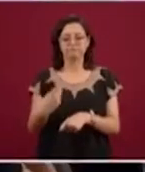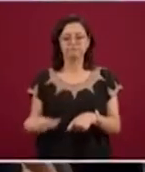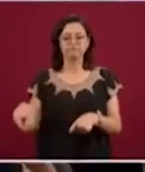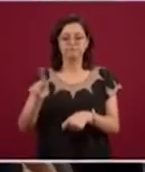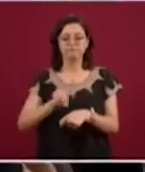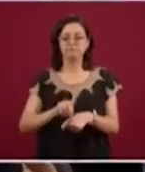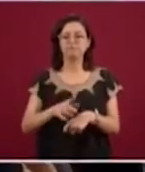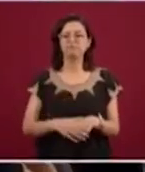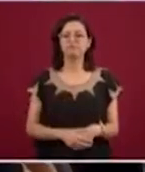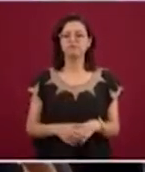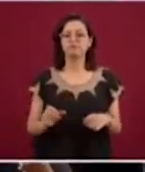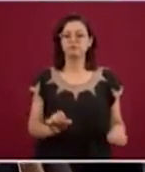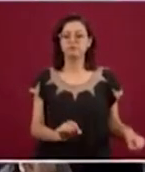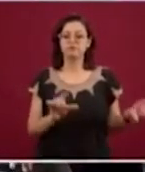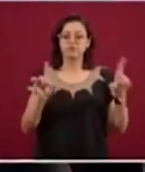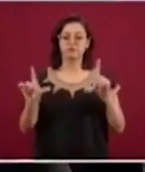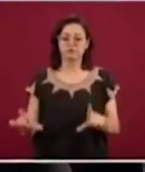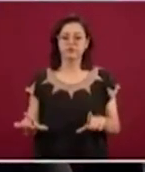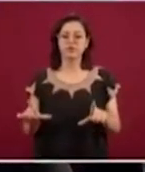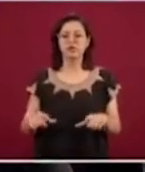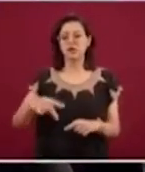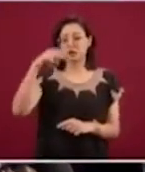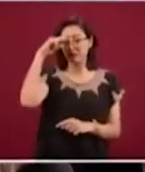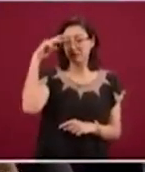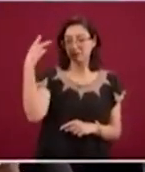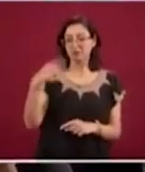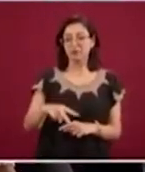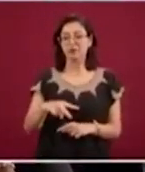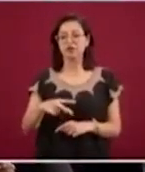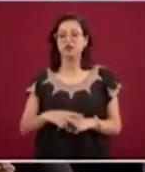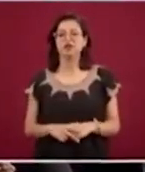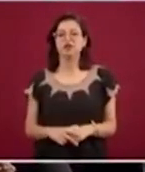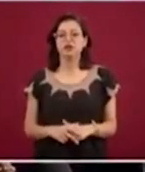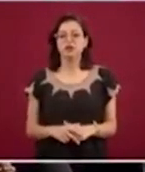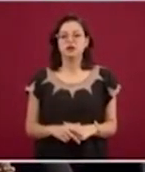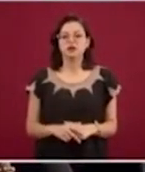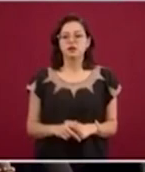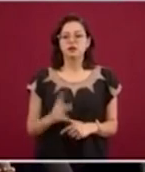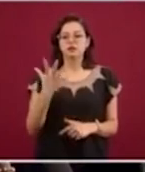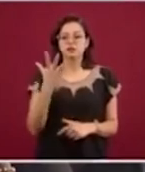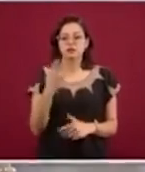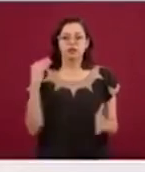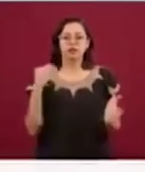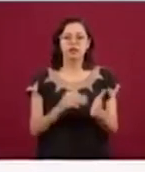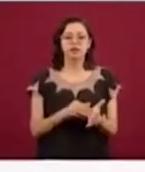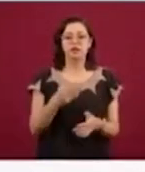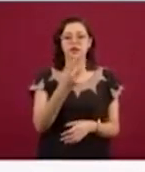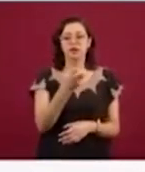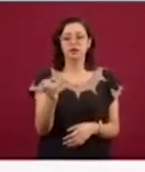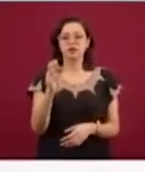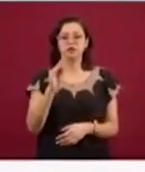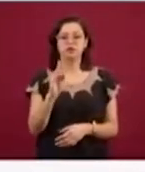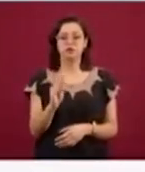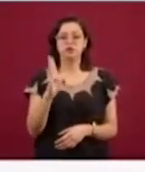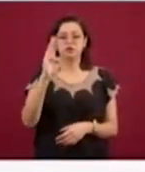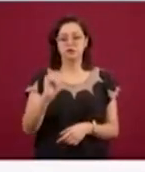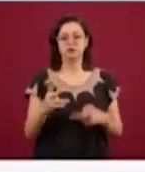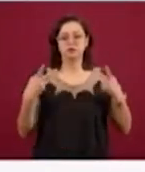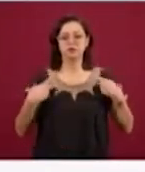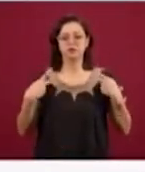en la siguiente diapositiva actualizamos nuestro panorama nacional 5000 399 casos